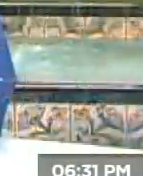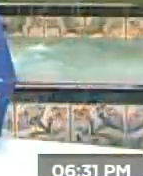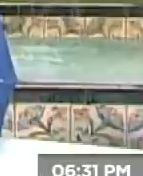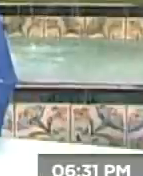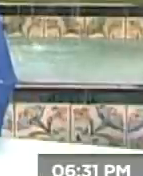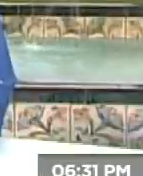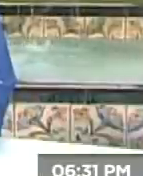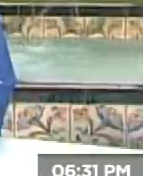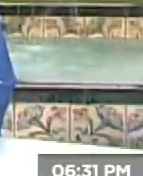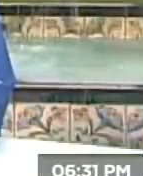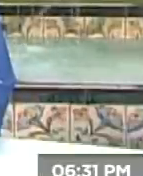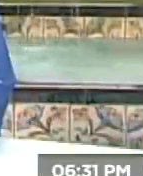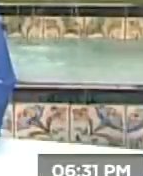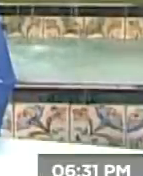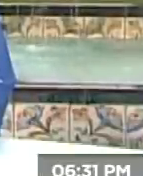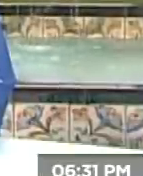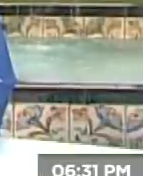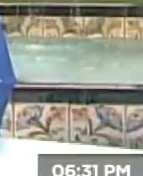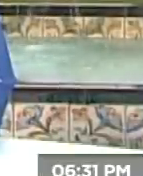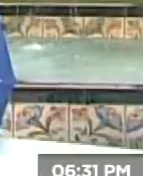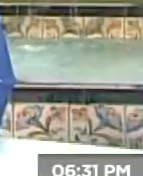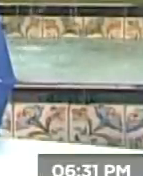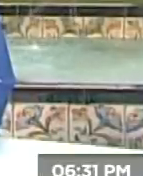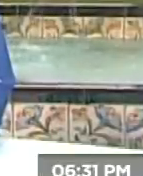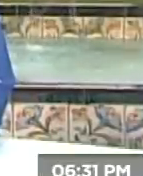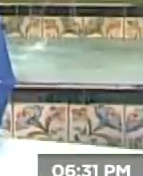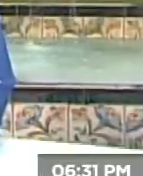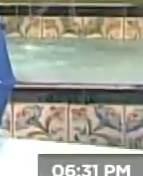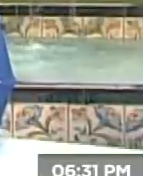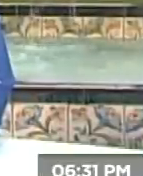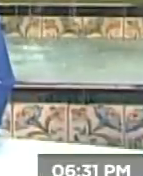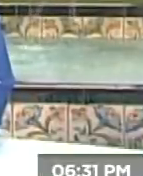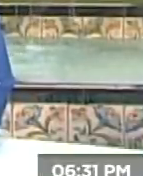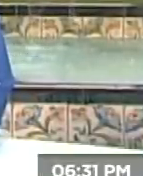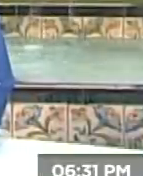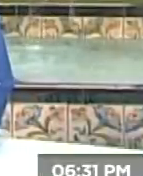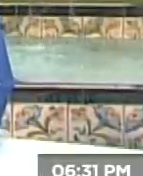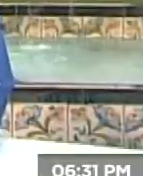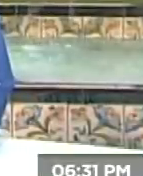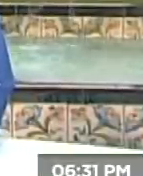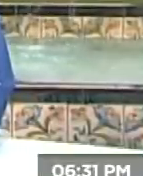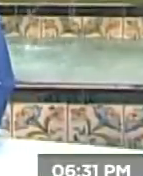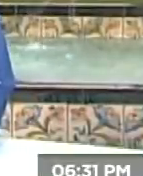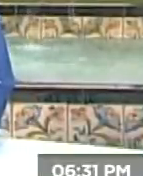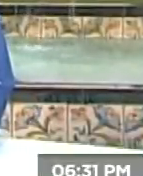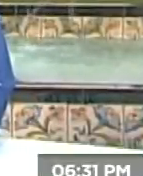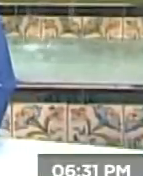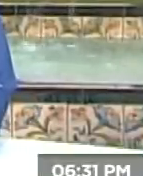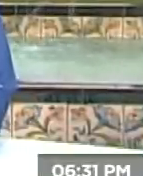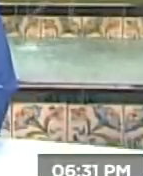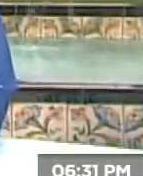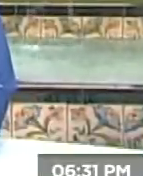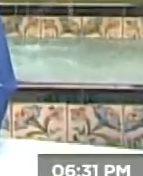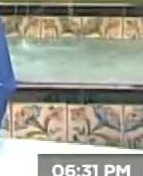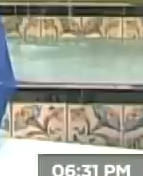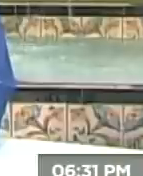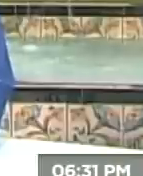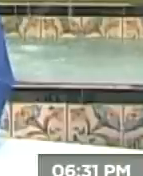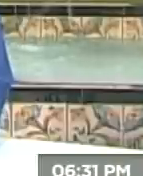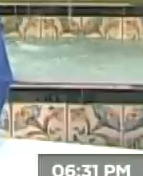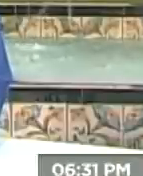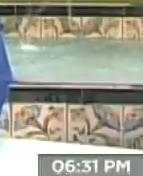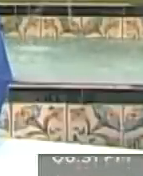saludos a todos y todas algunos extendieron la semana santa verdad